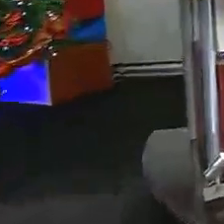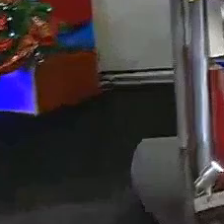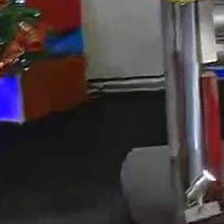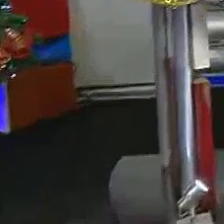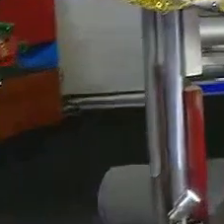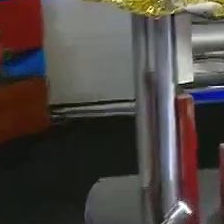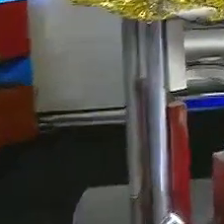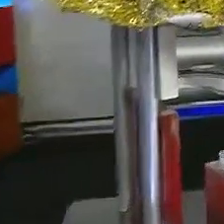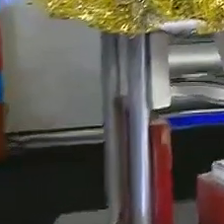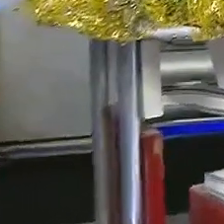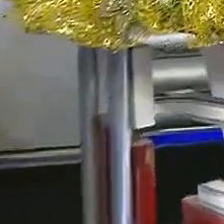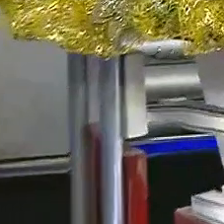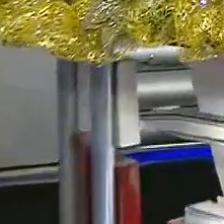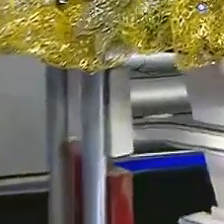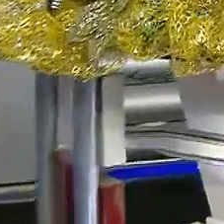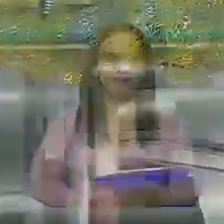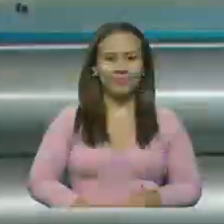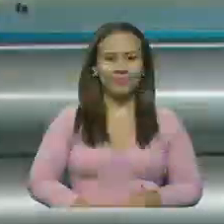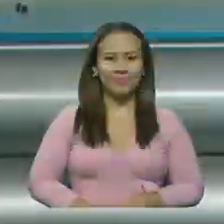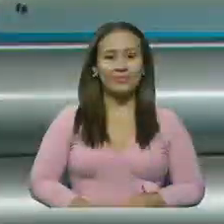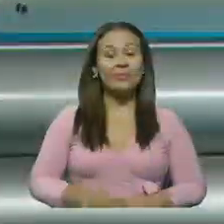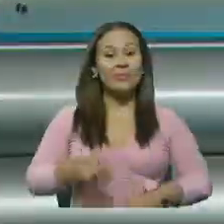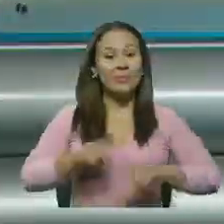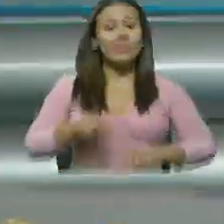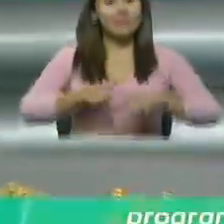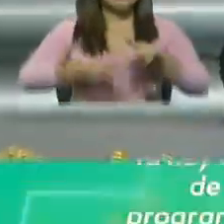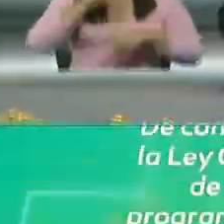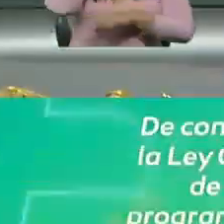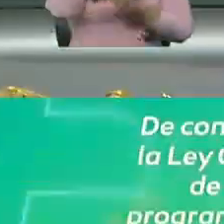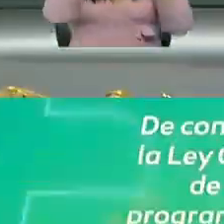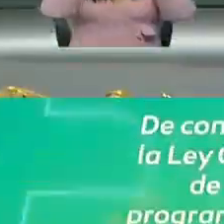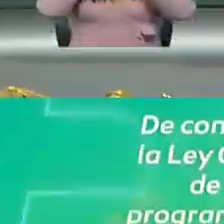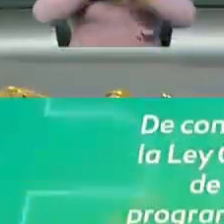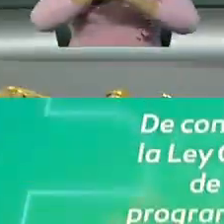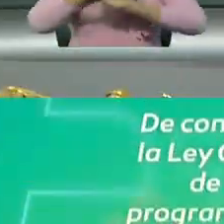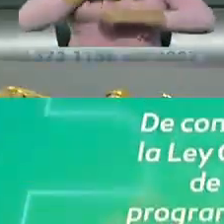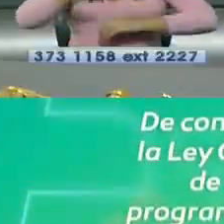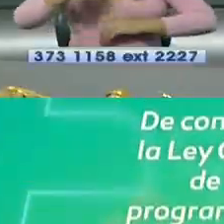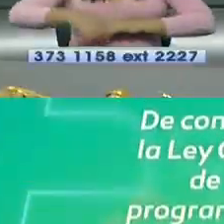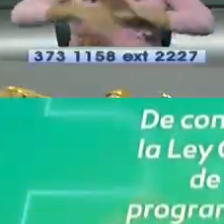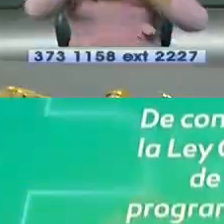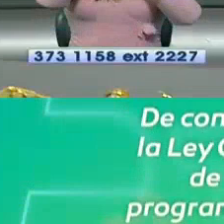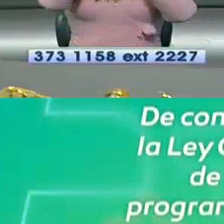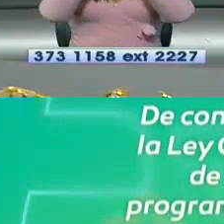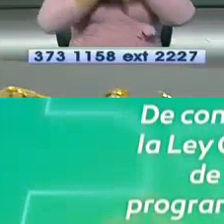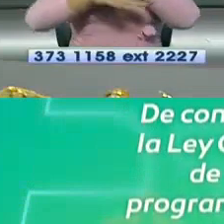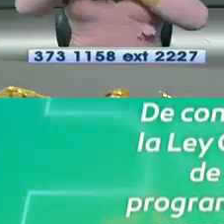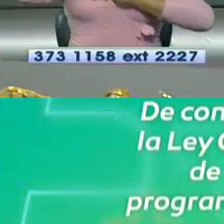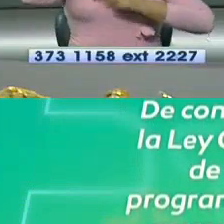Amigos televidentes, muy buenas noches, bienvenidos a La Noticia en la Comunidad. Estamos listos para informarlos